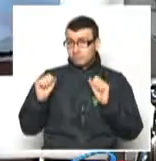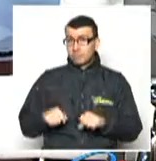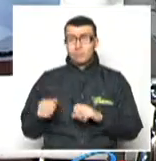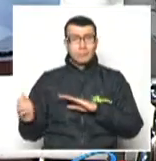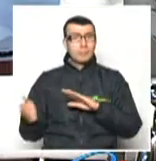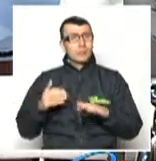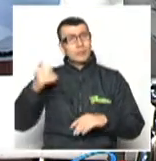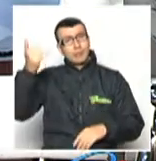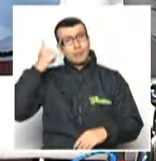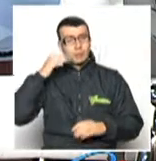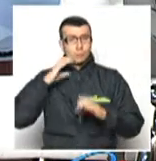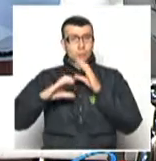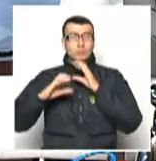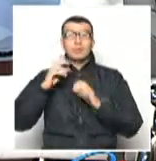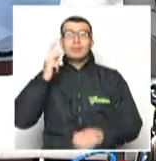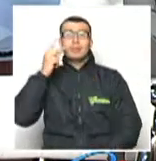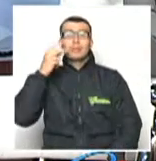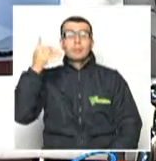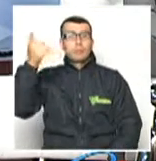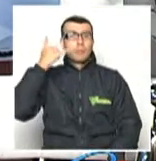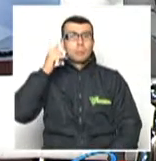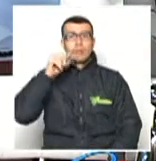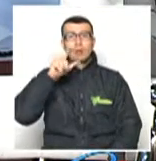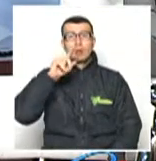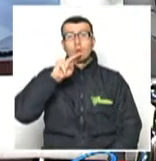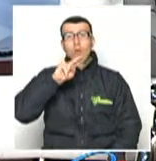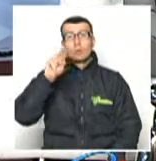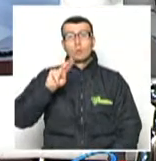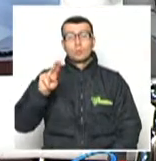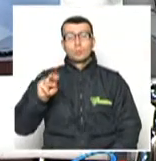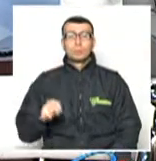una comunicación desde Pereira. Luz, adelante con su pregunta.